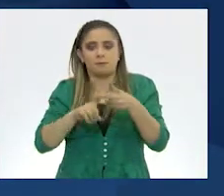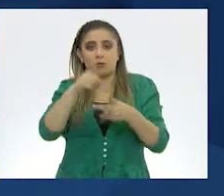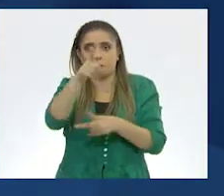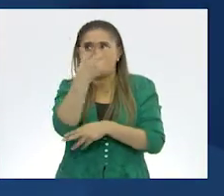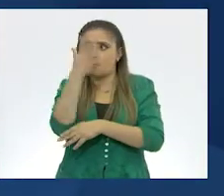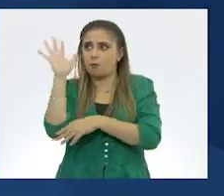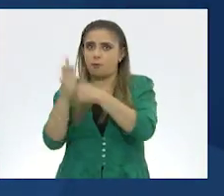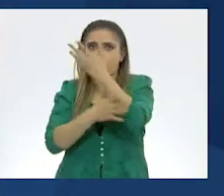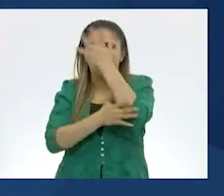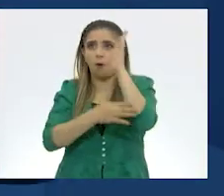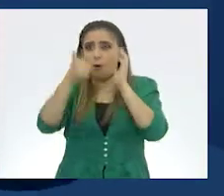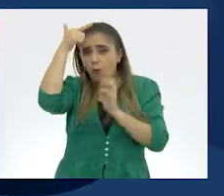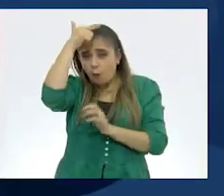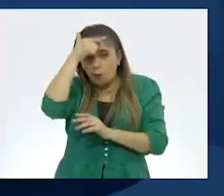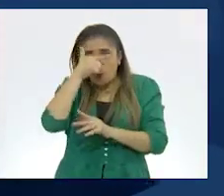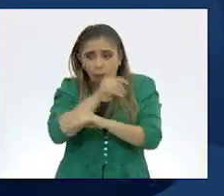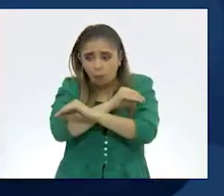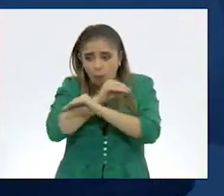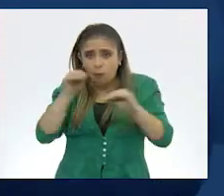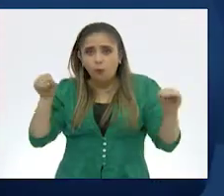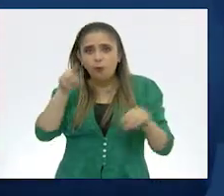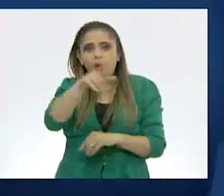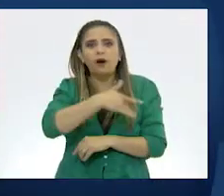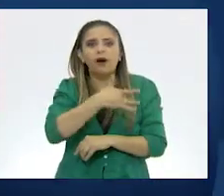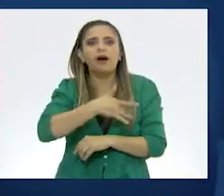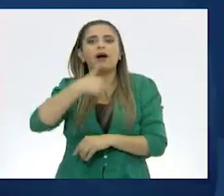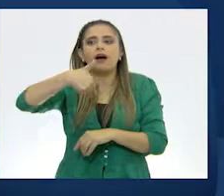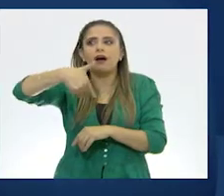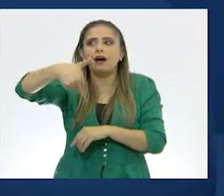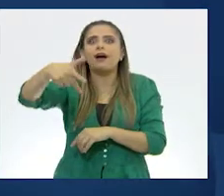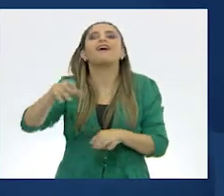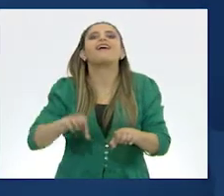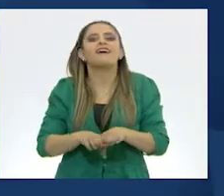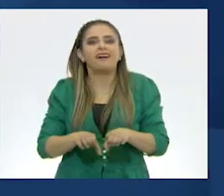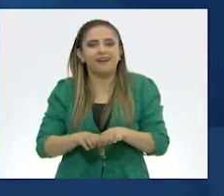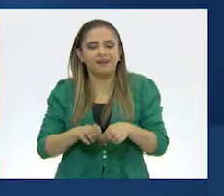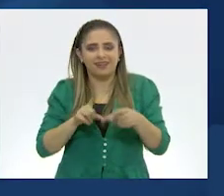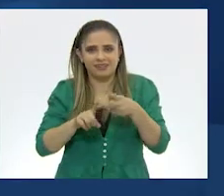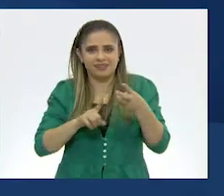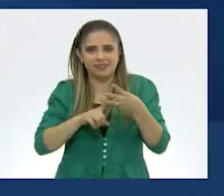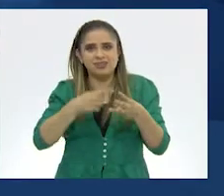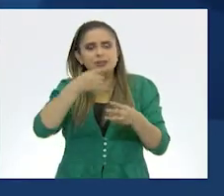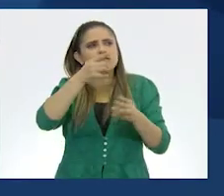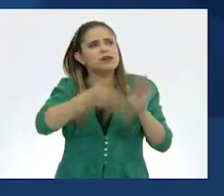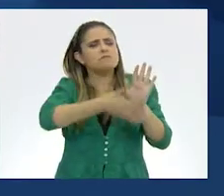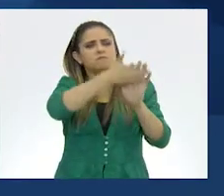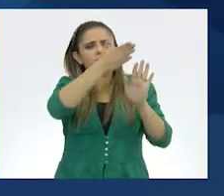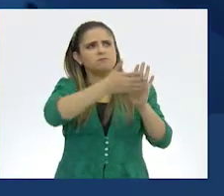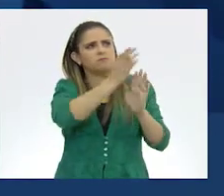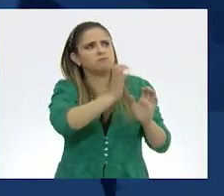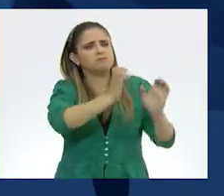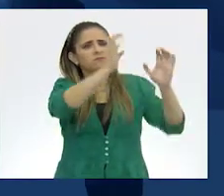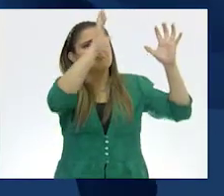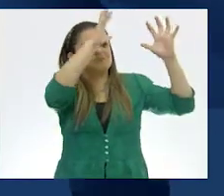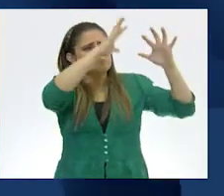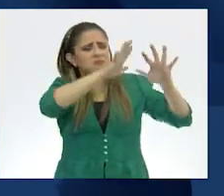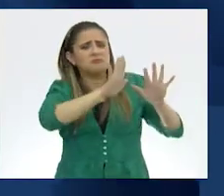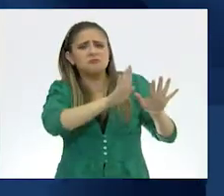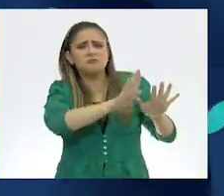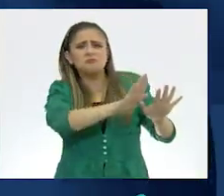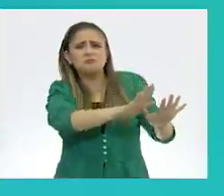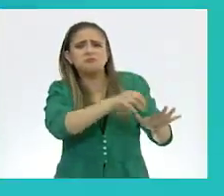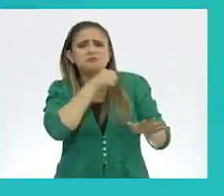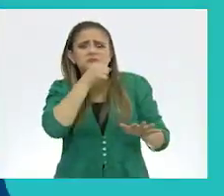bajo la luz de la luna? ¿Cómo imaginas que huele una construcción en ruinas? Yo solo